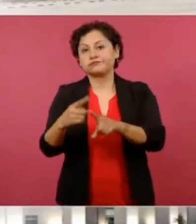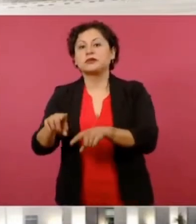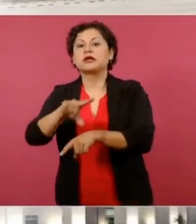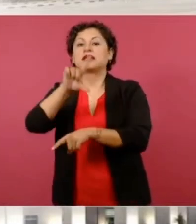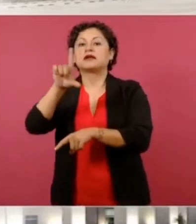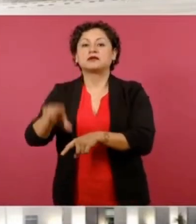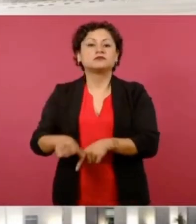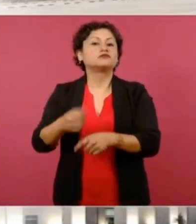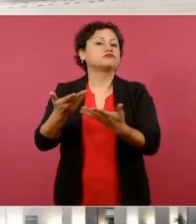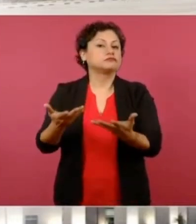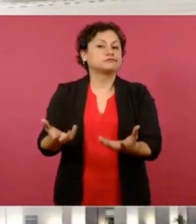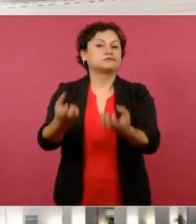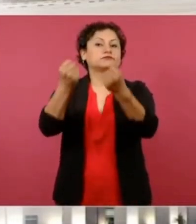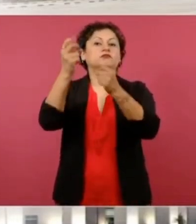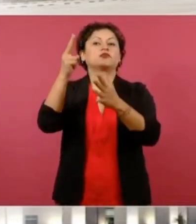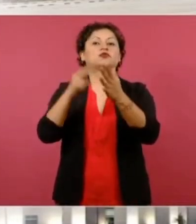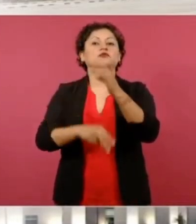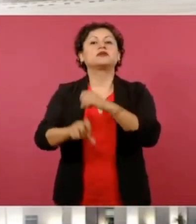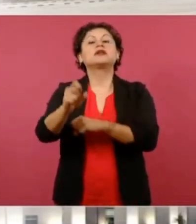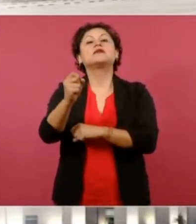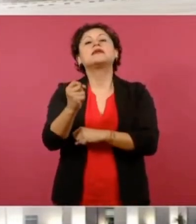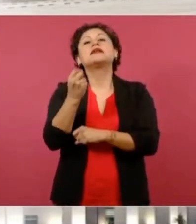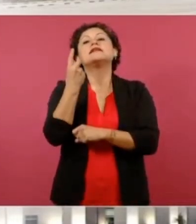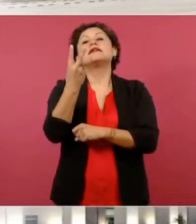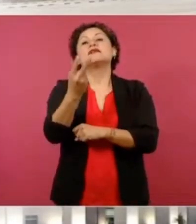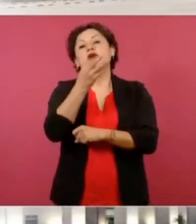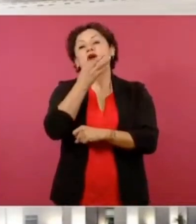en 2022 se anunció su transferencia ya